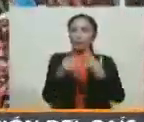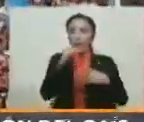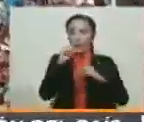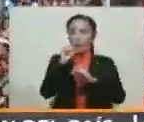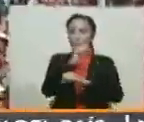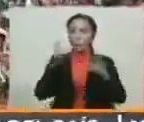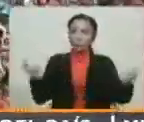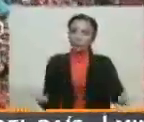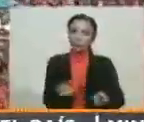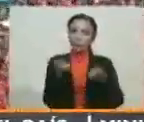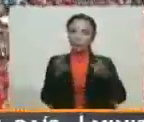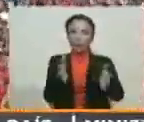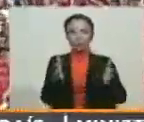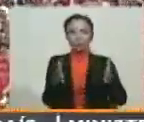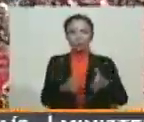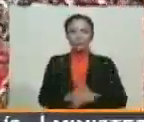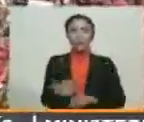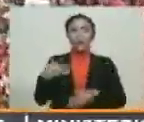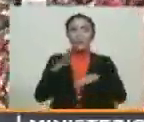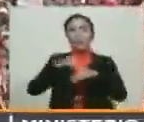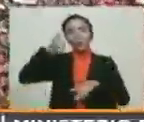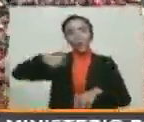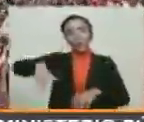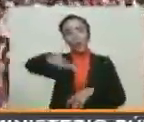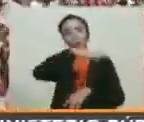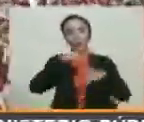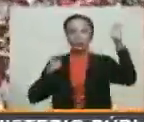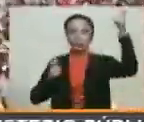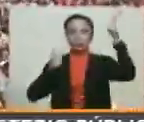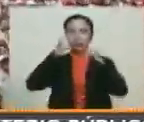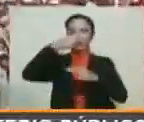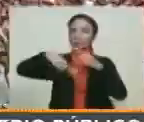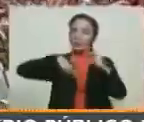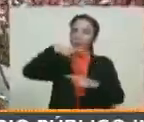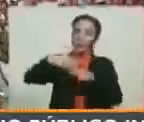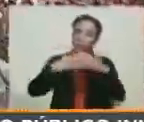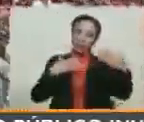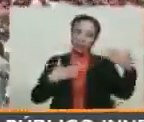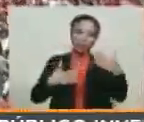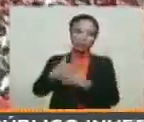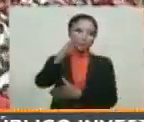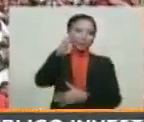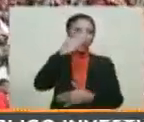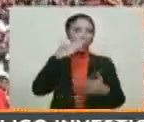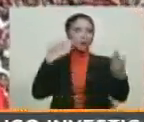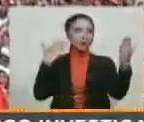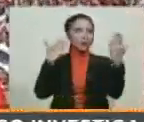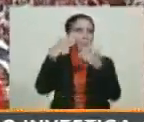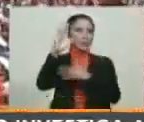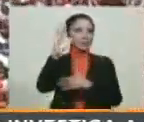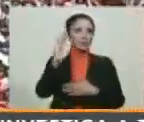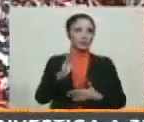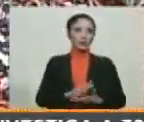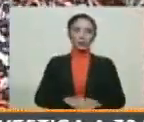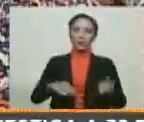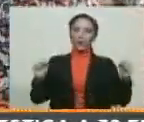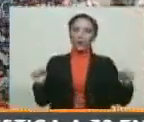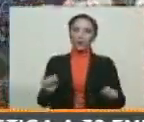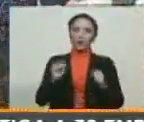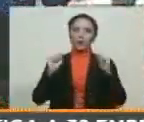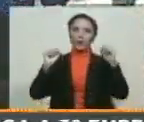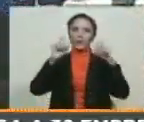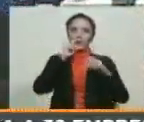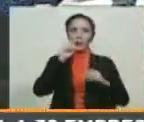victoria porque este pueblo es chavista revolucionario hasta la médula al final que viva maduro